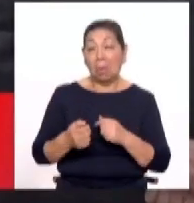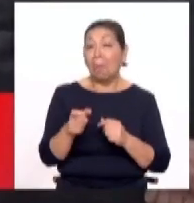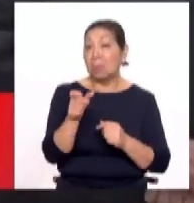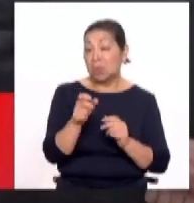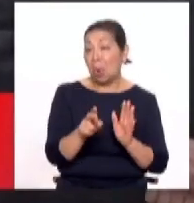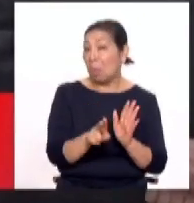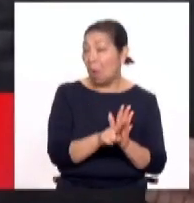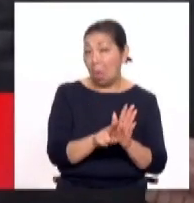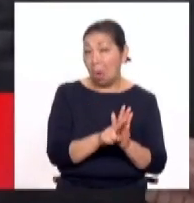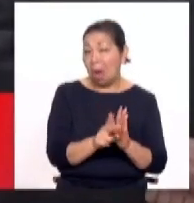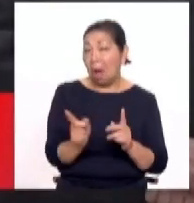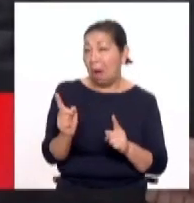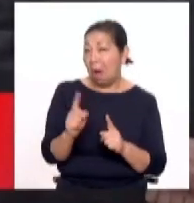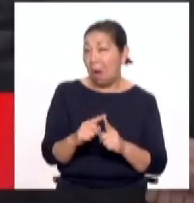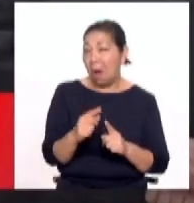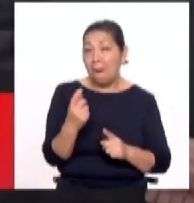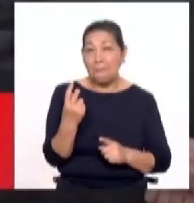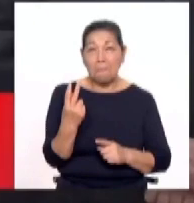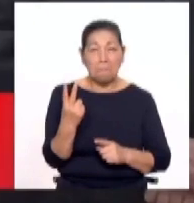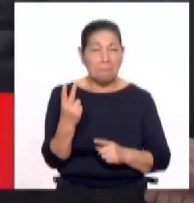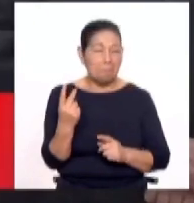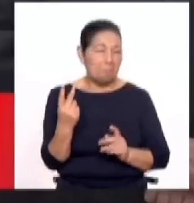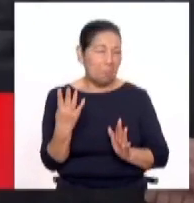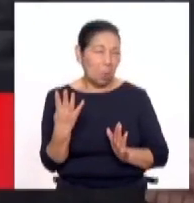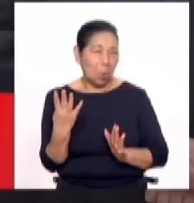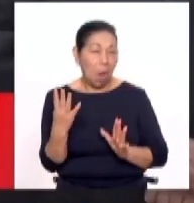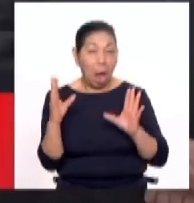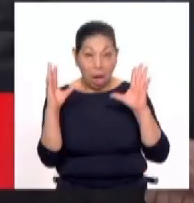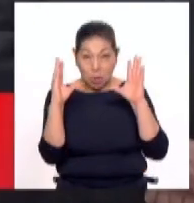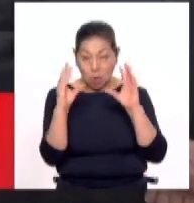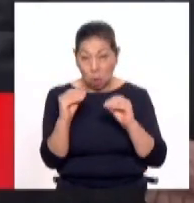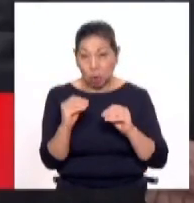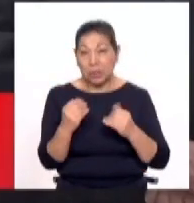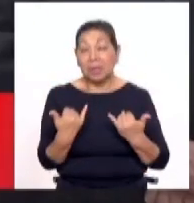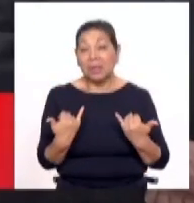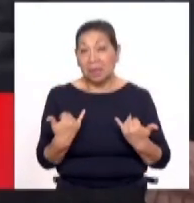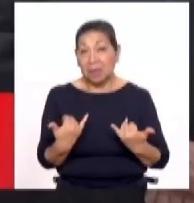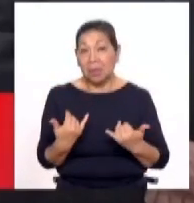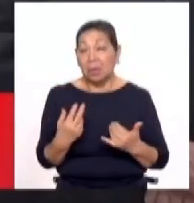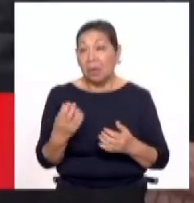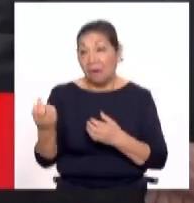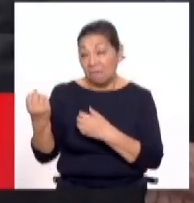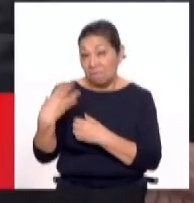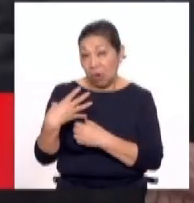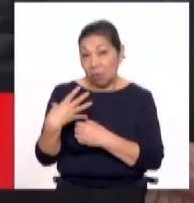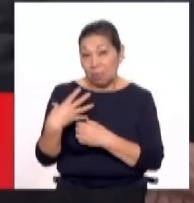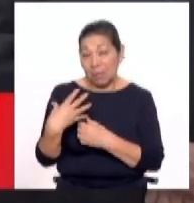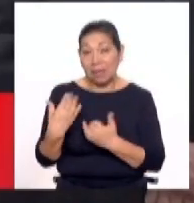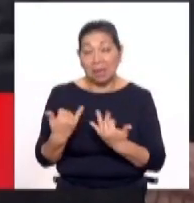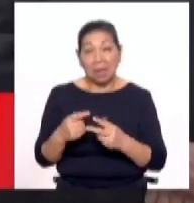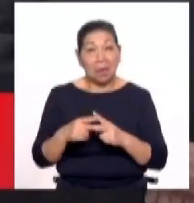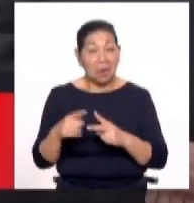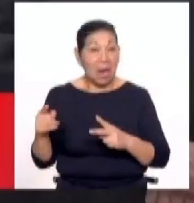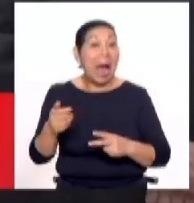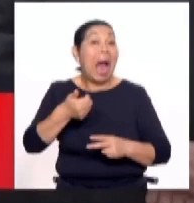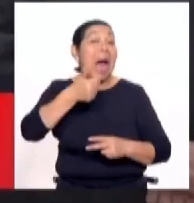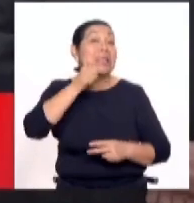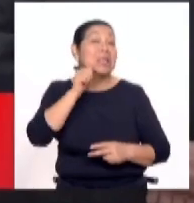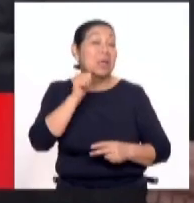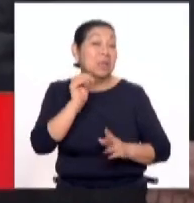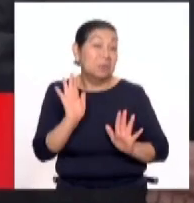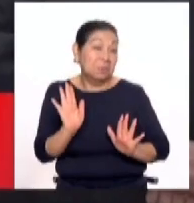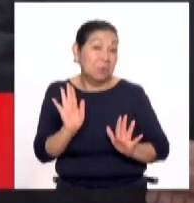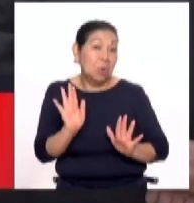voluntario hasta las 21 horas, más o menos anoche, tenía la última información que habían salido ayer nada